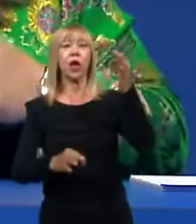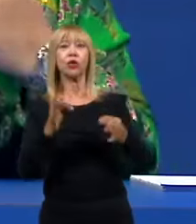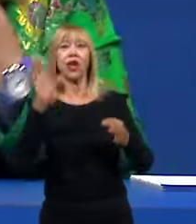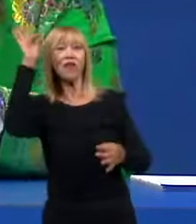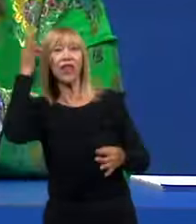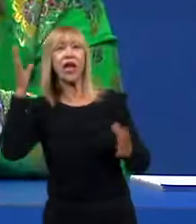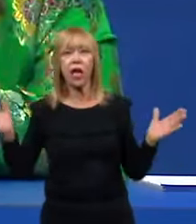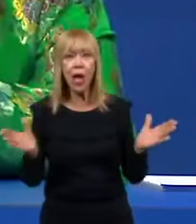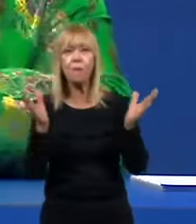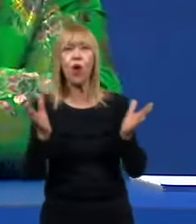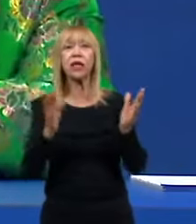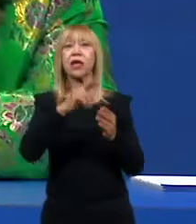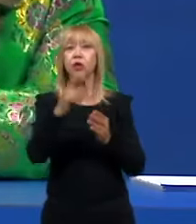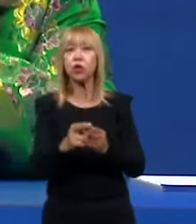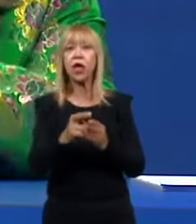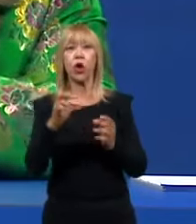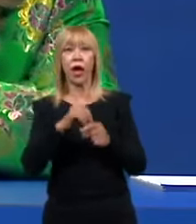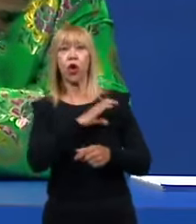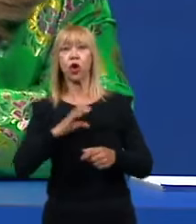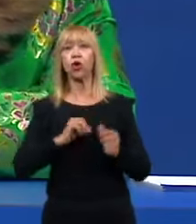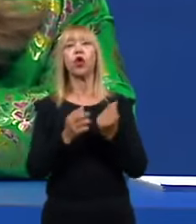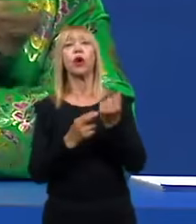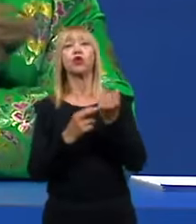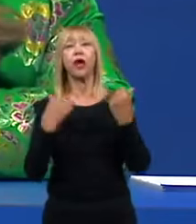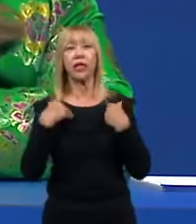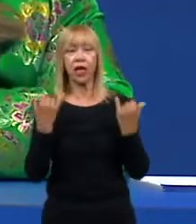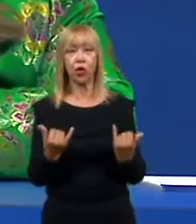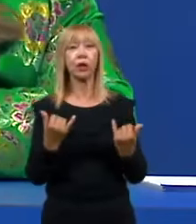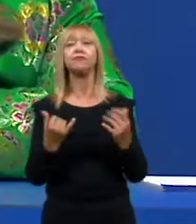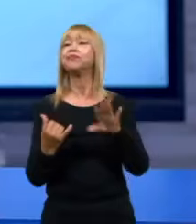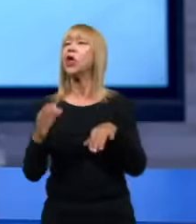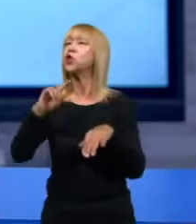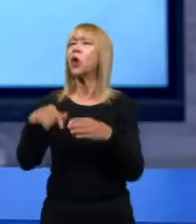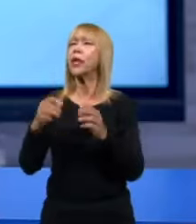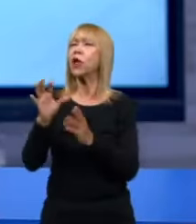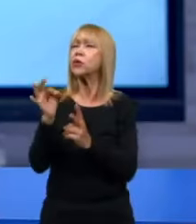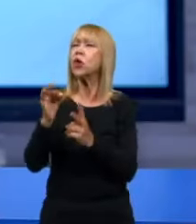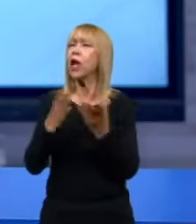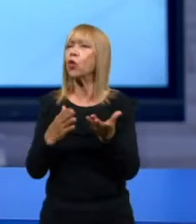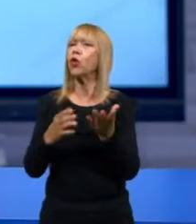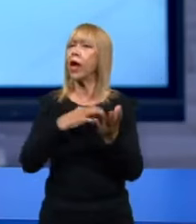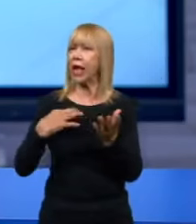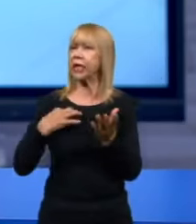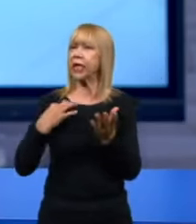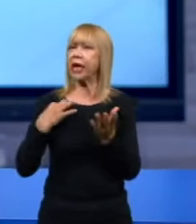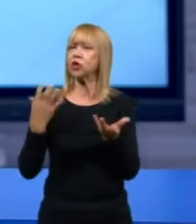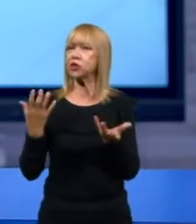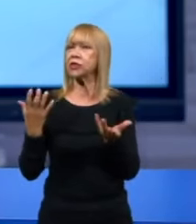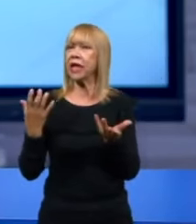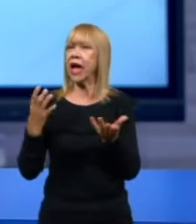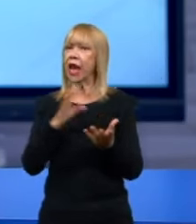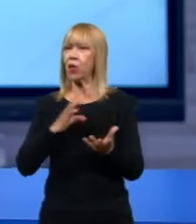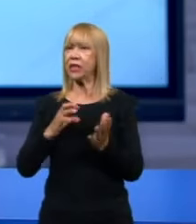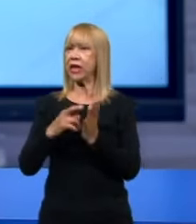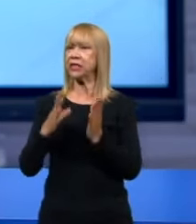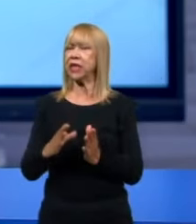y empujar ese resultado en el Congreso con los recursos que tiene a su haber. Y sobre esta opción que algunos candidatos, precandidatos a la comisaría